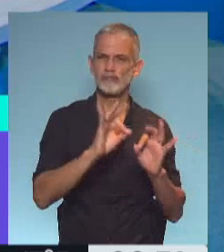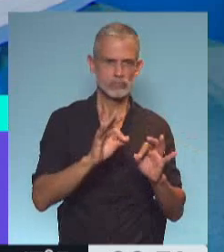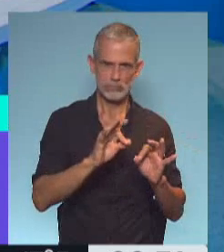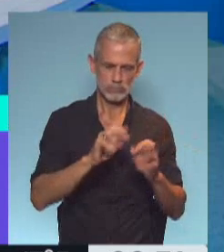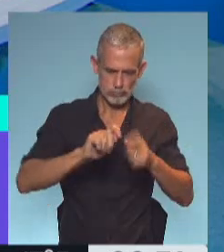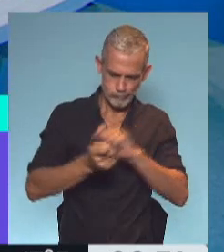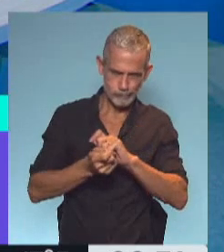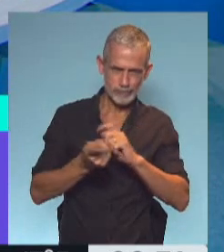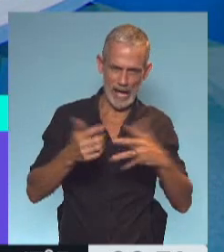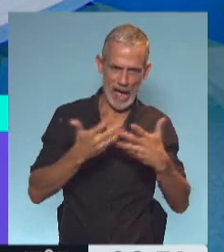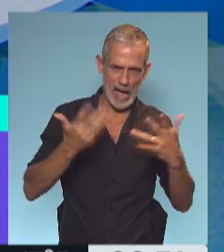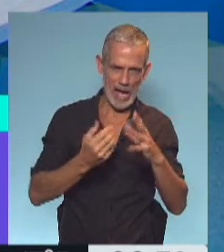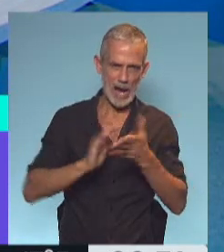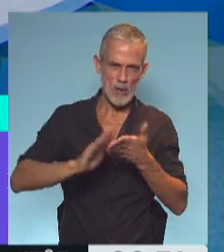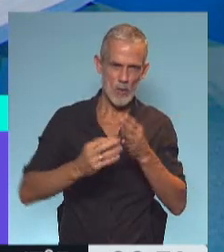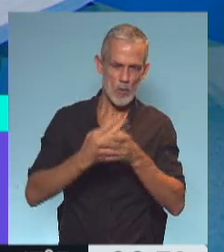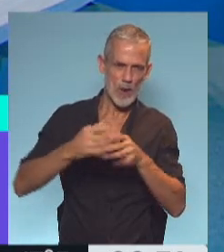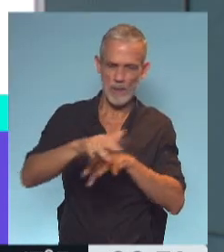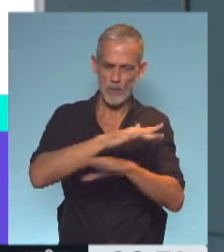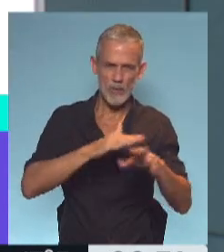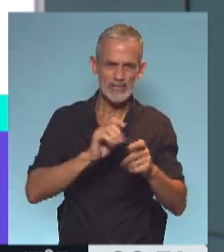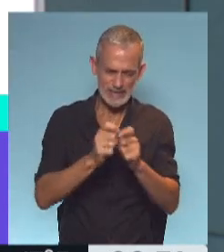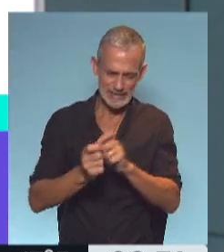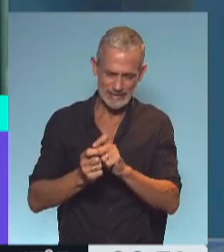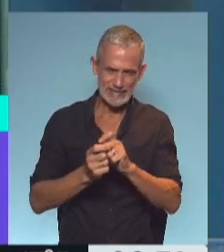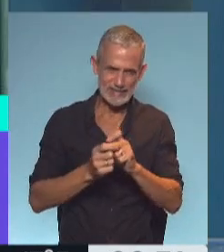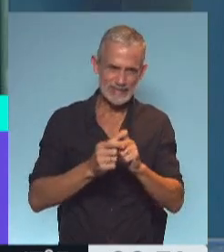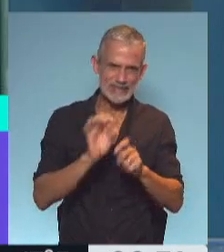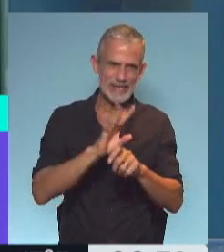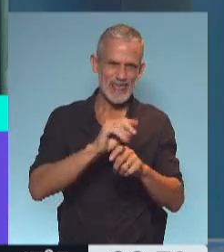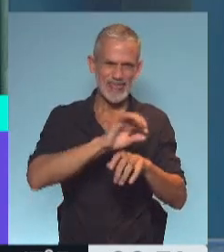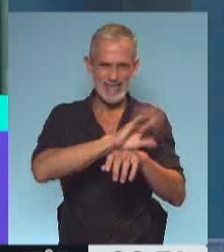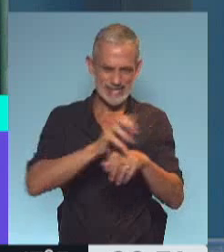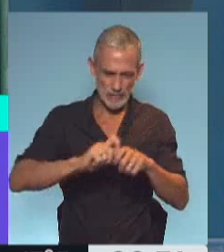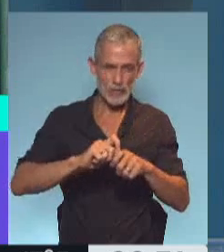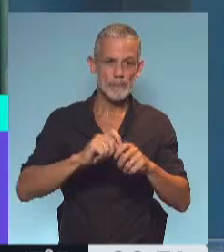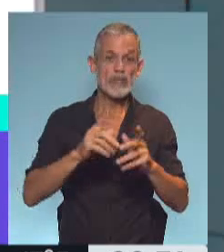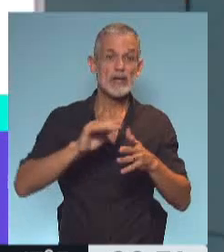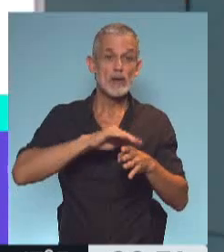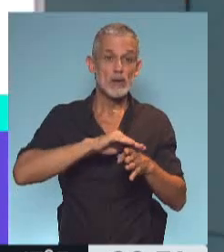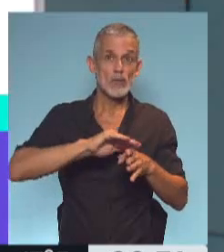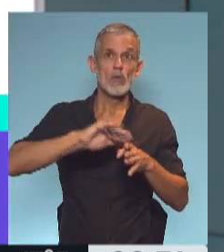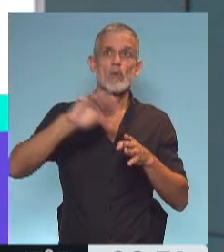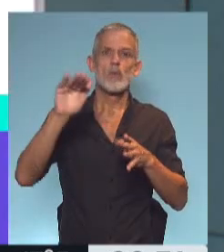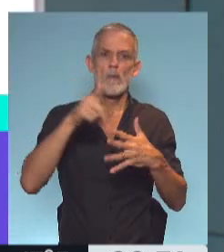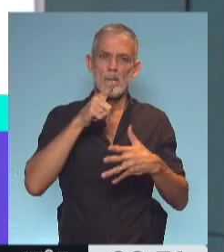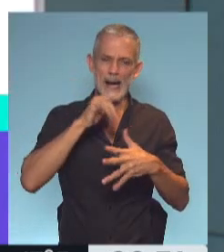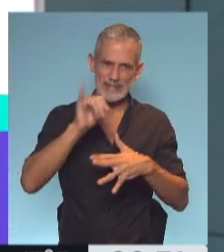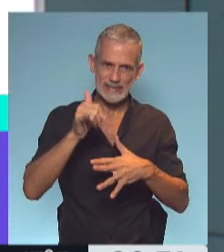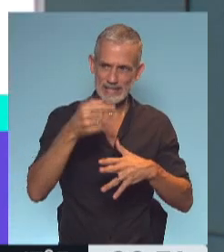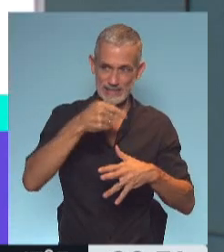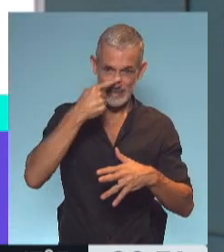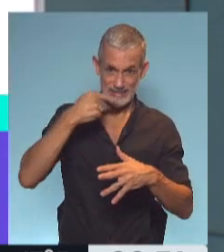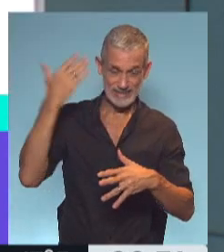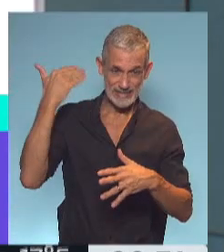variante. Y este es uno de los temas muy problemáticos, las variantes. ¿Arrancó la segunda ola en la República Argentina? Y todo parecería mostrarlo. La última